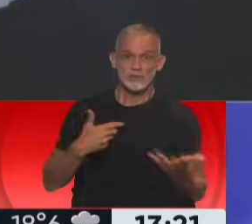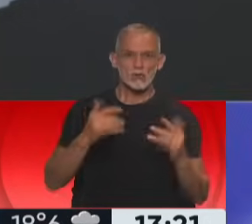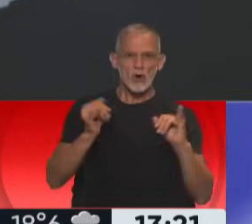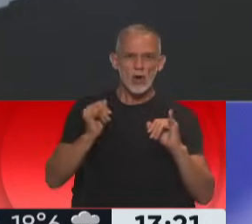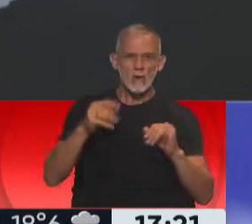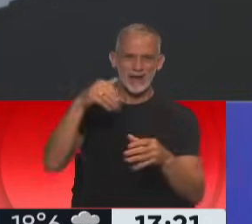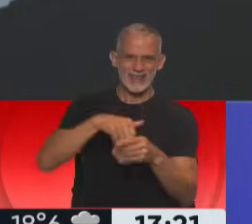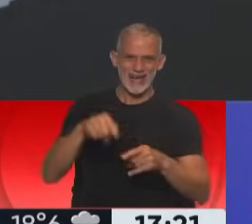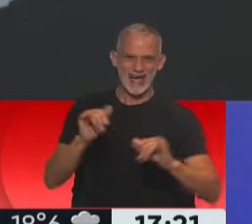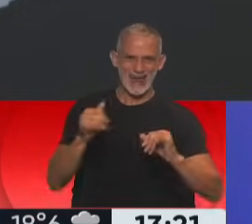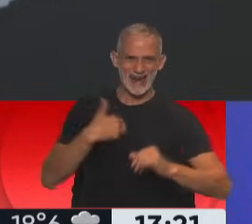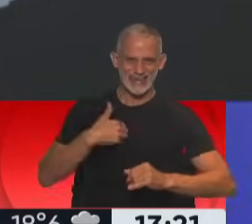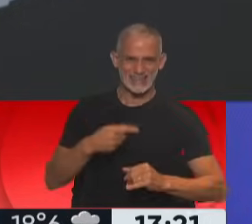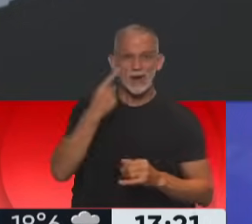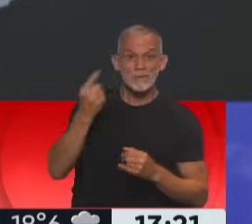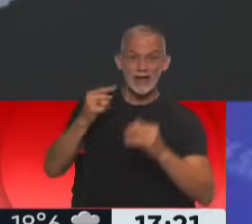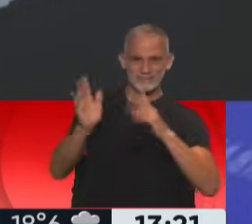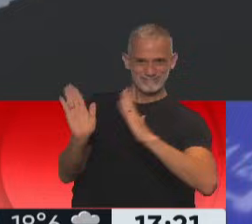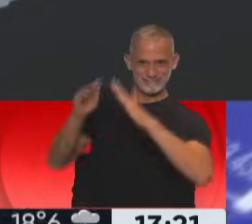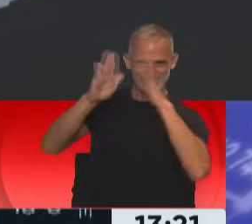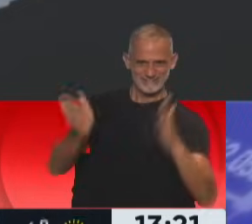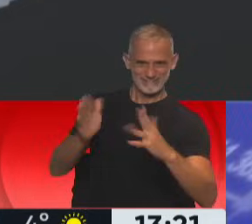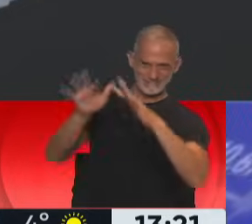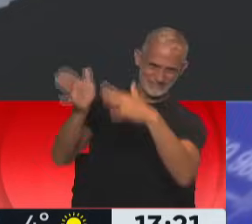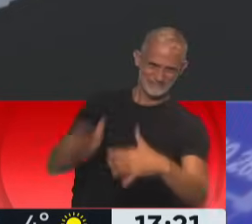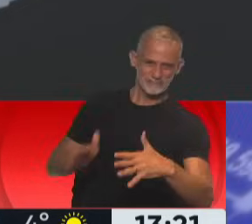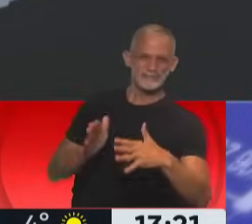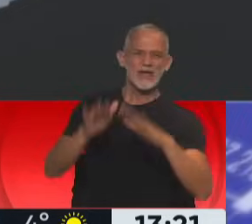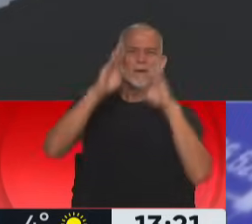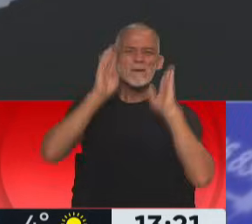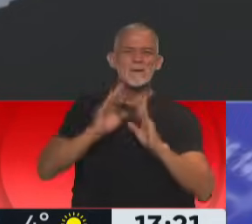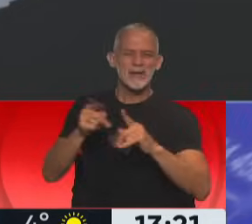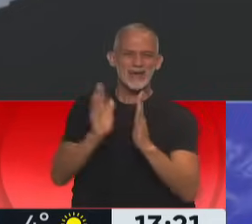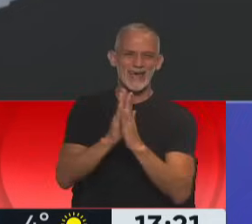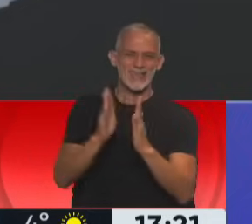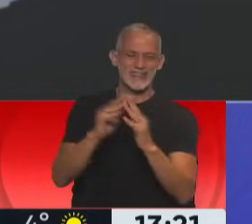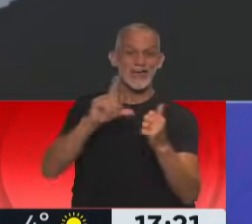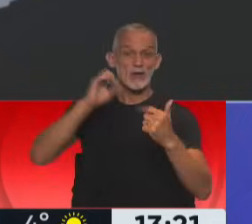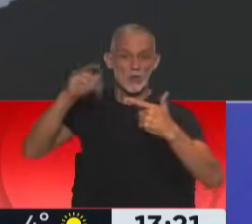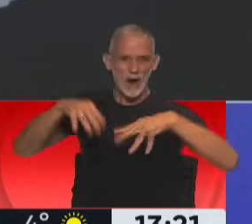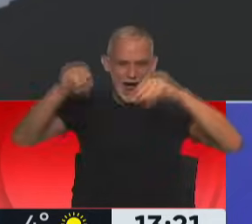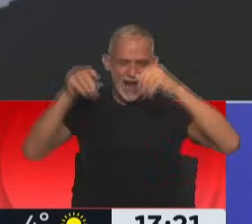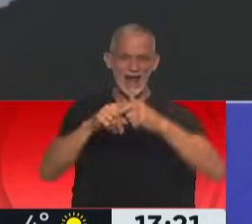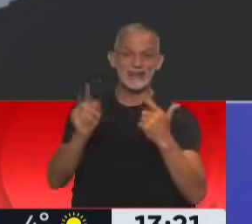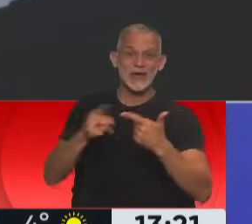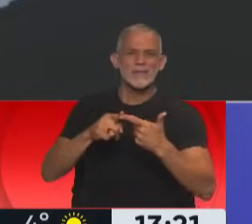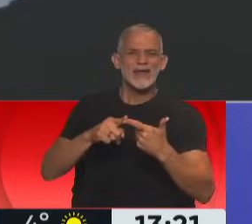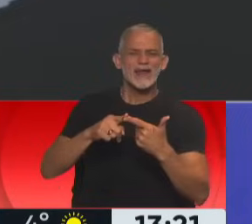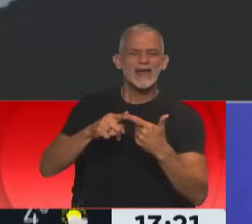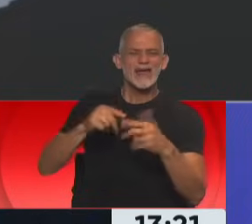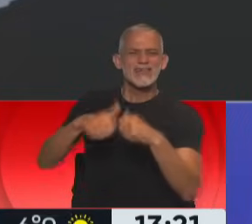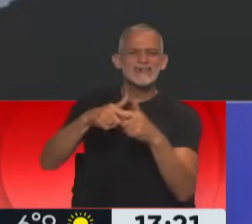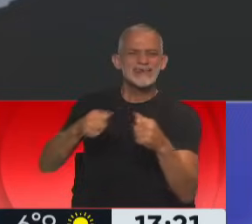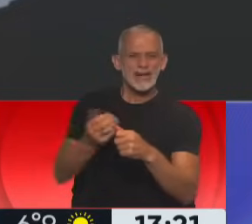acá de ¿Qué te parece si mostramos de paso la imagen de la Virgen de Luján con la Virgen de Desatanudos, que es la Virgen que Jorge Bergoglio trajo aquí a